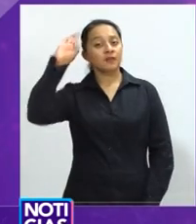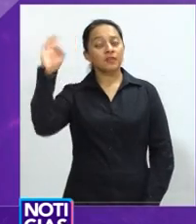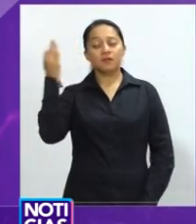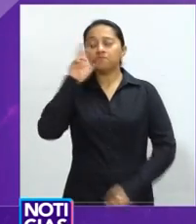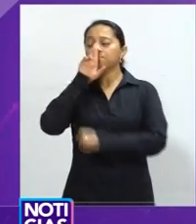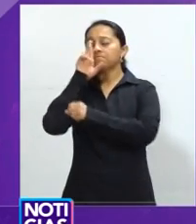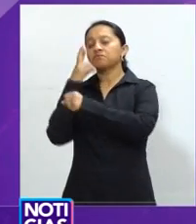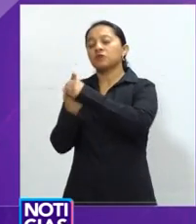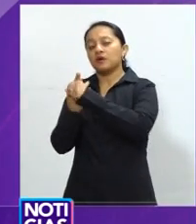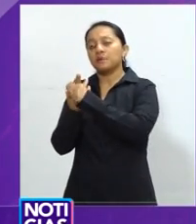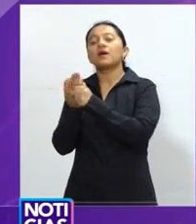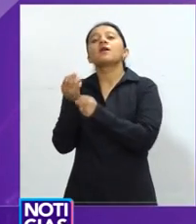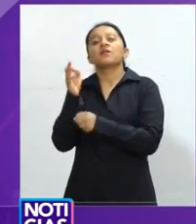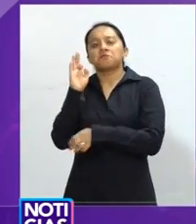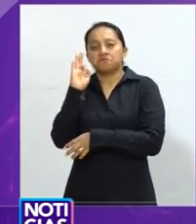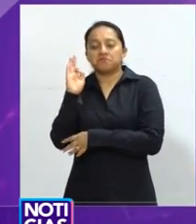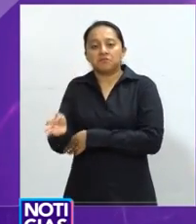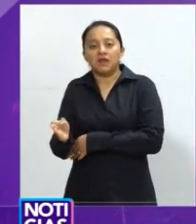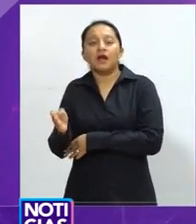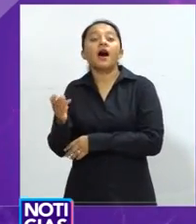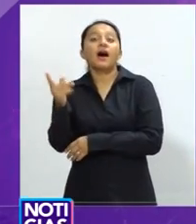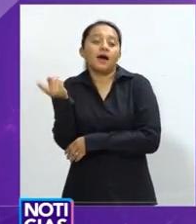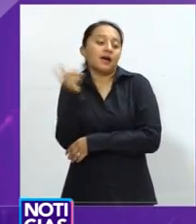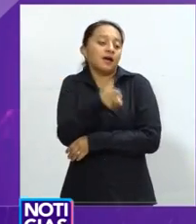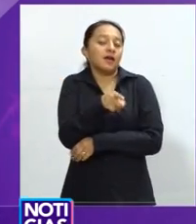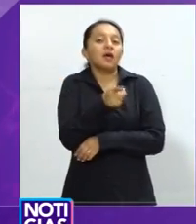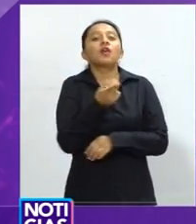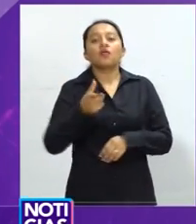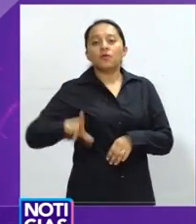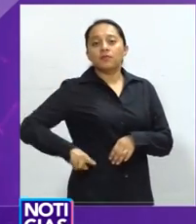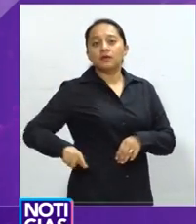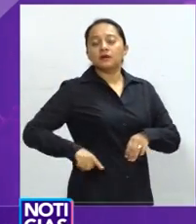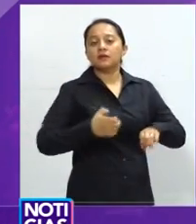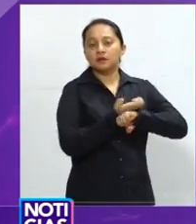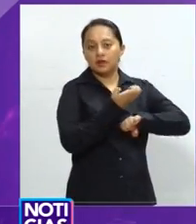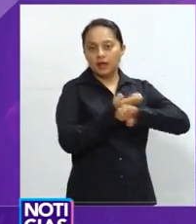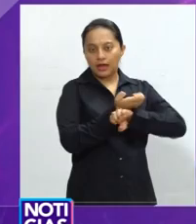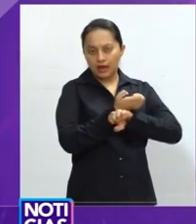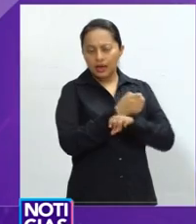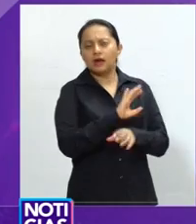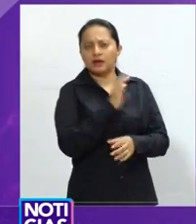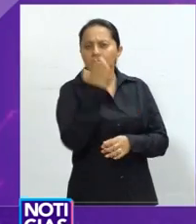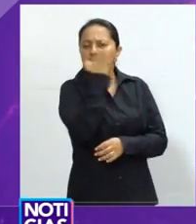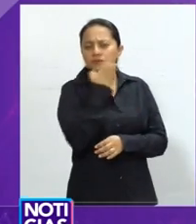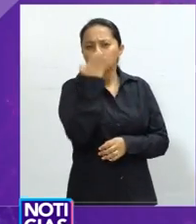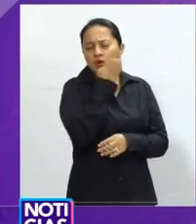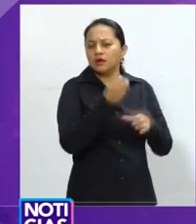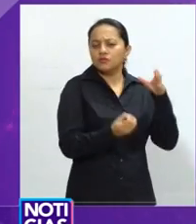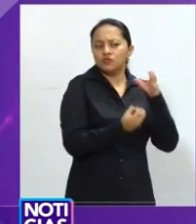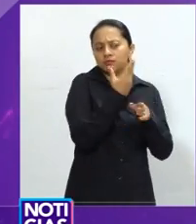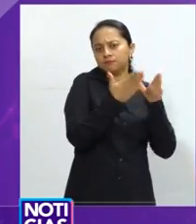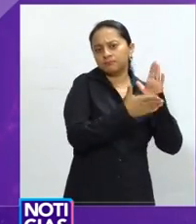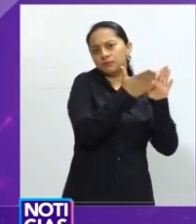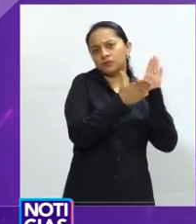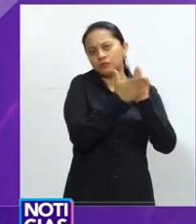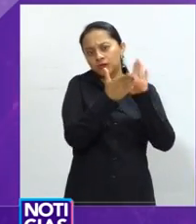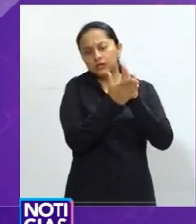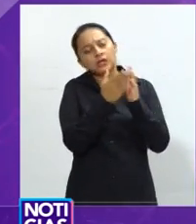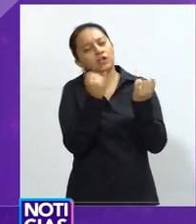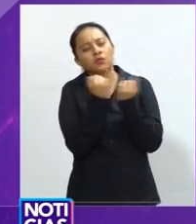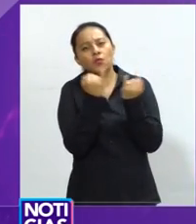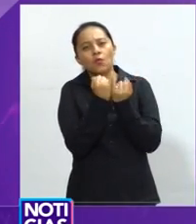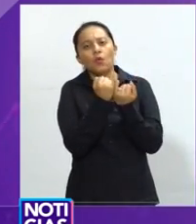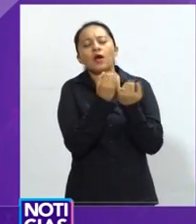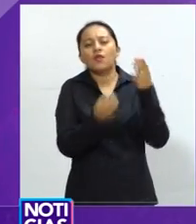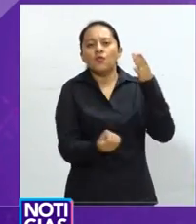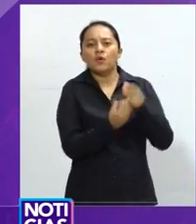es la federación la encargada de autorizar a los gobiernos estatales claves para la construcción de nuevos planteles educativos así como el otorgamiento de nuevas